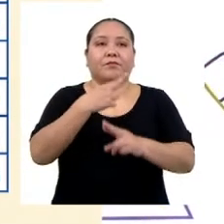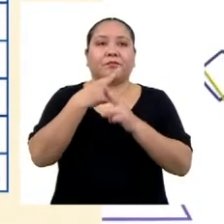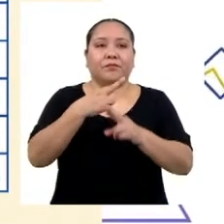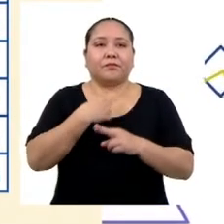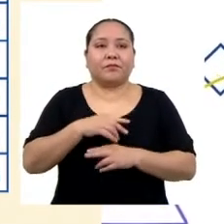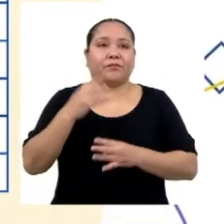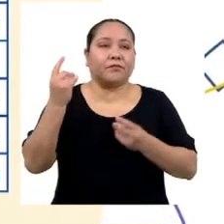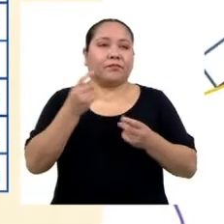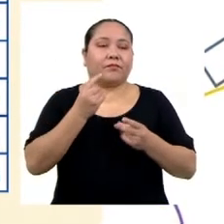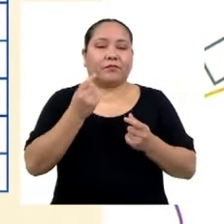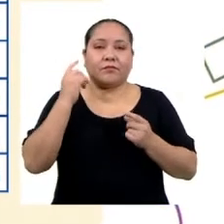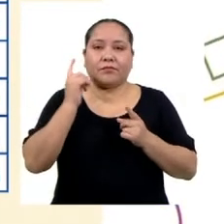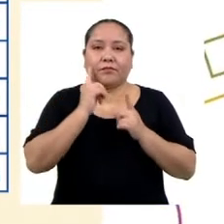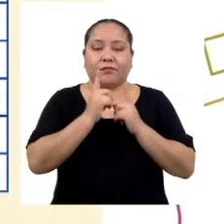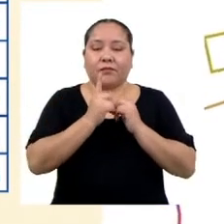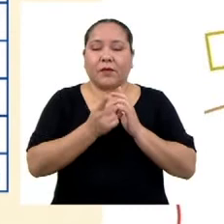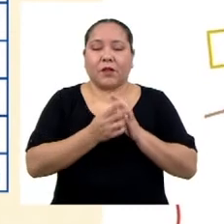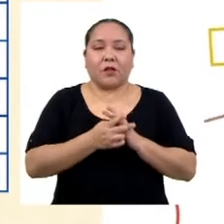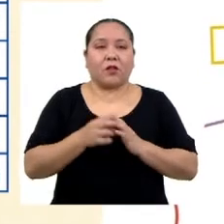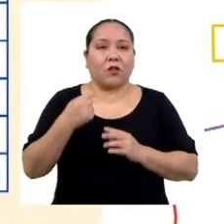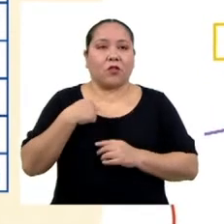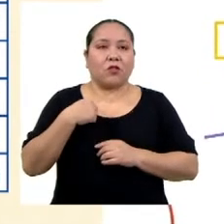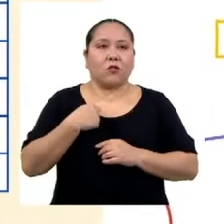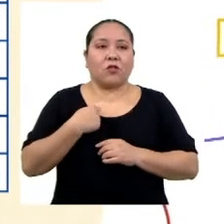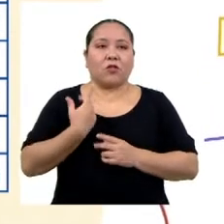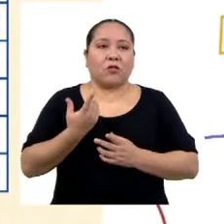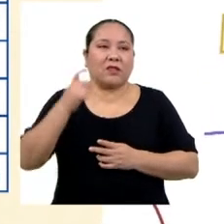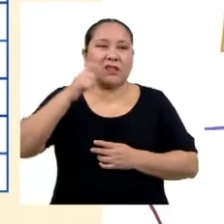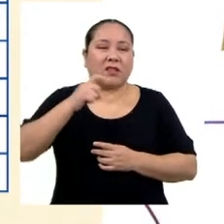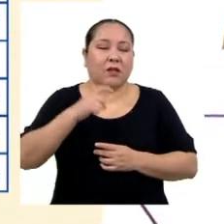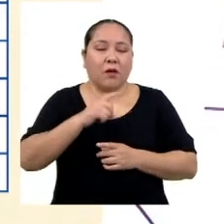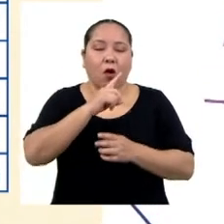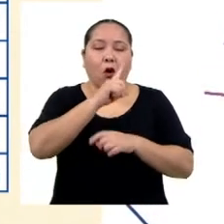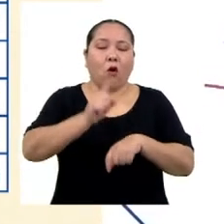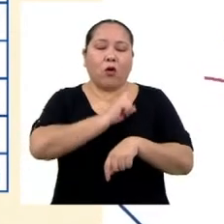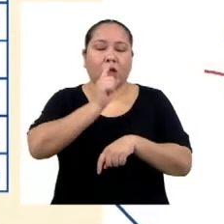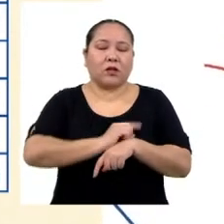en minutos, cuando lo que necesitaba era en horas.